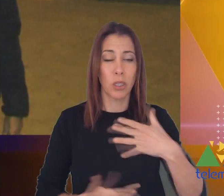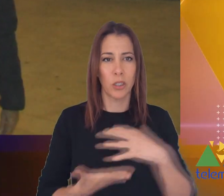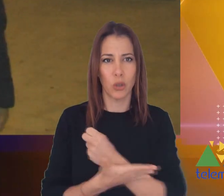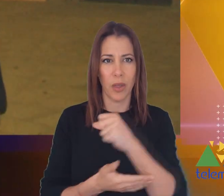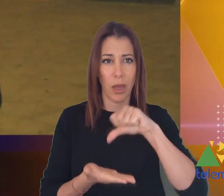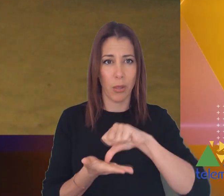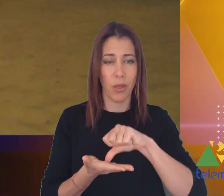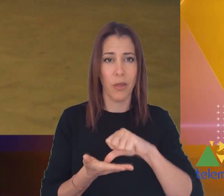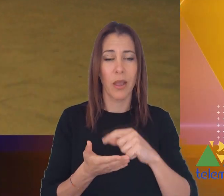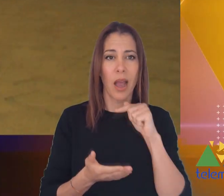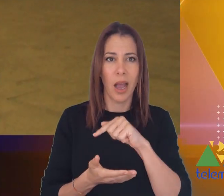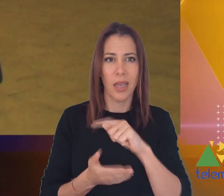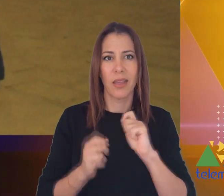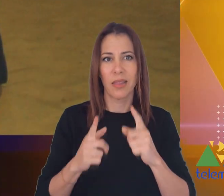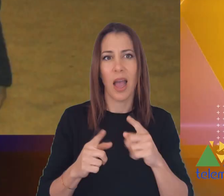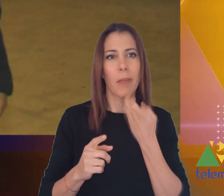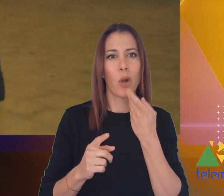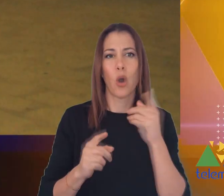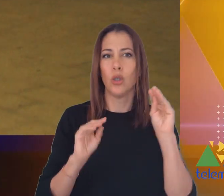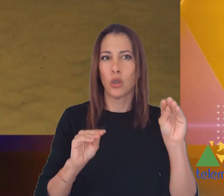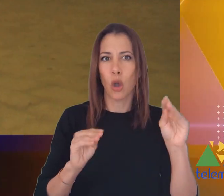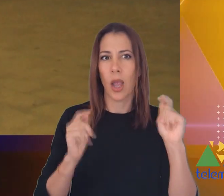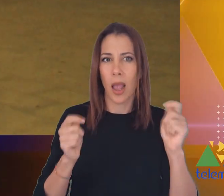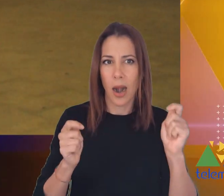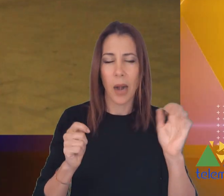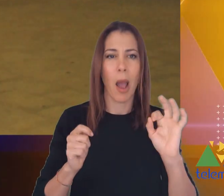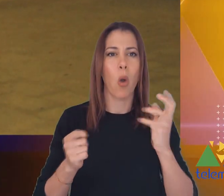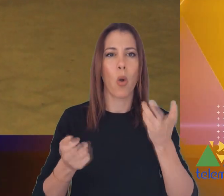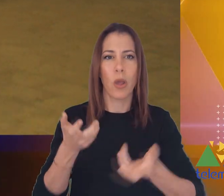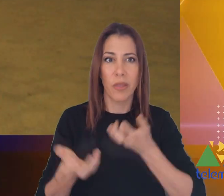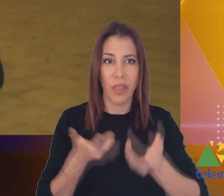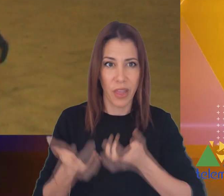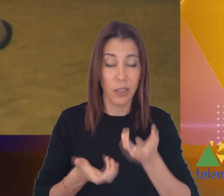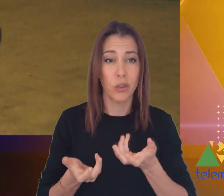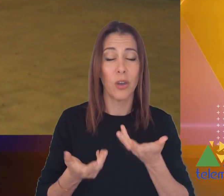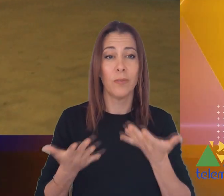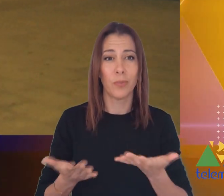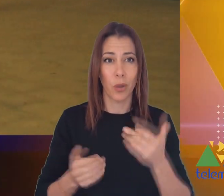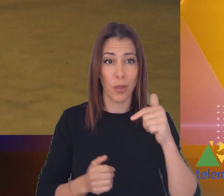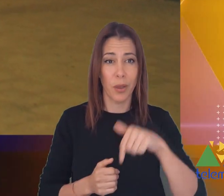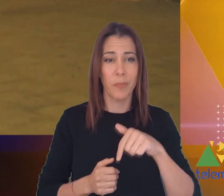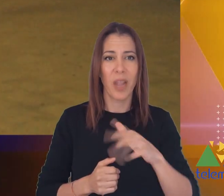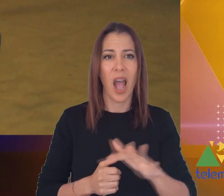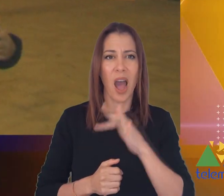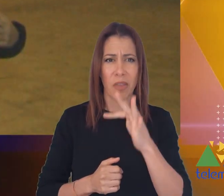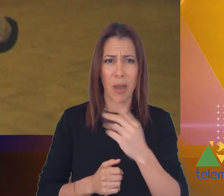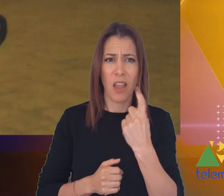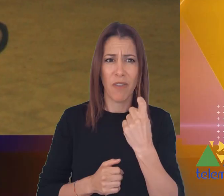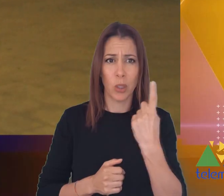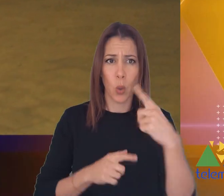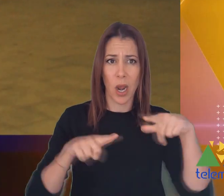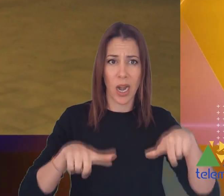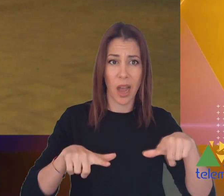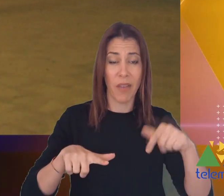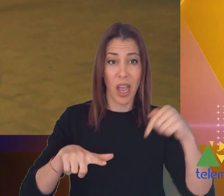ciudad, donde se daba el toque de alarma, se daban los toques de incendio. Y bueno, a la iglesia además le falta una nave, otra